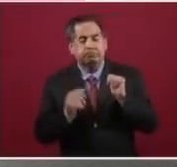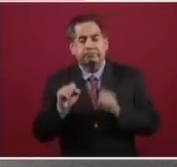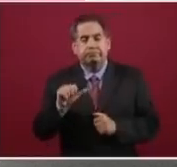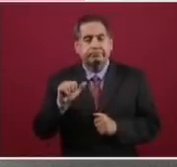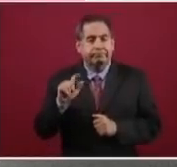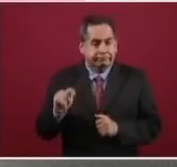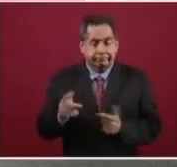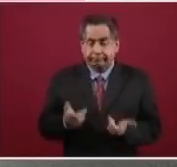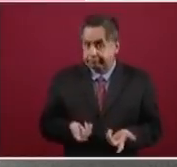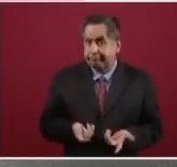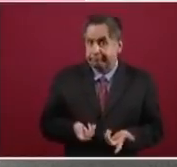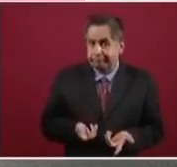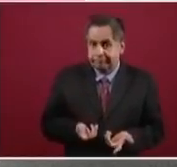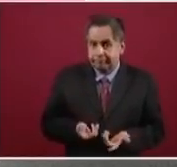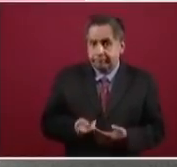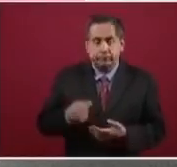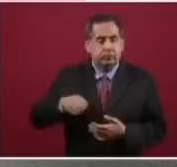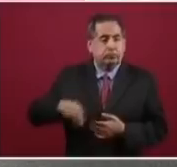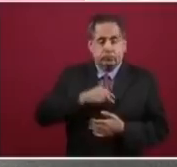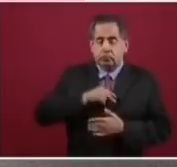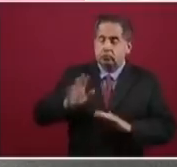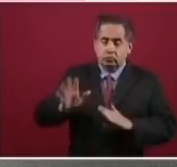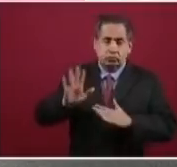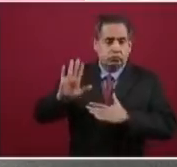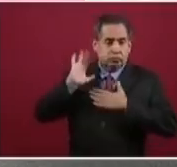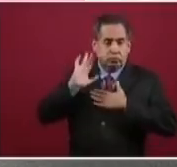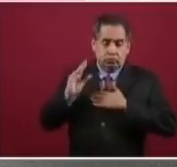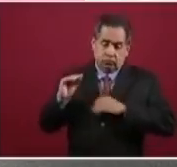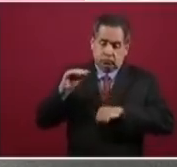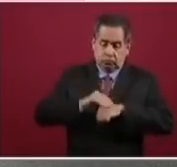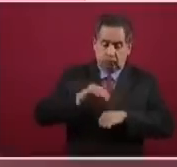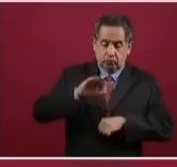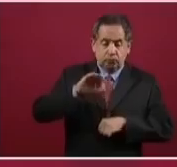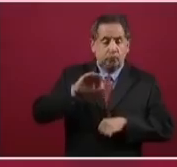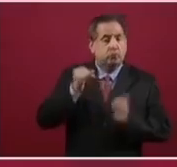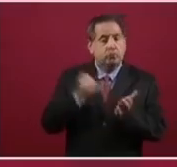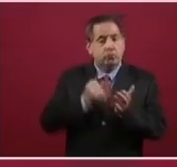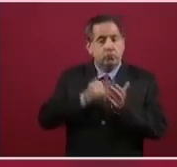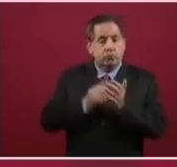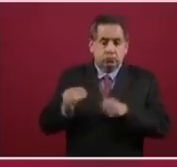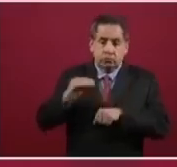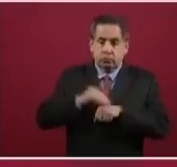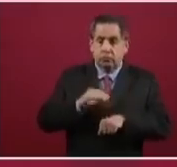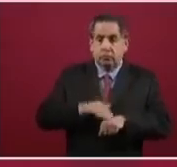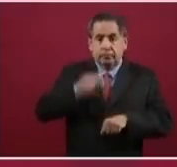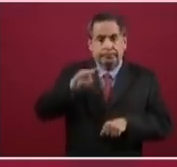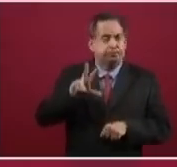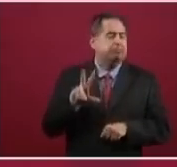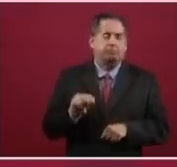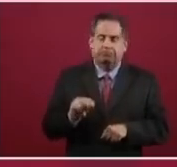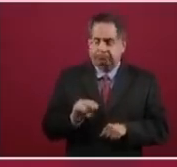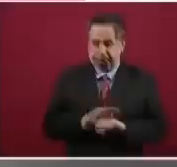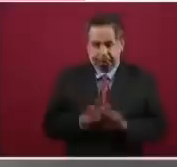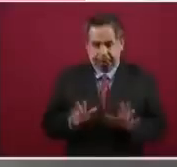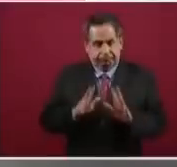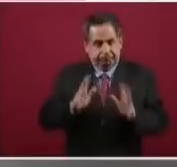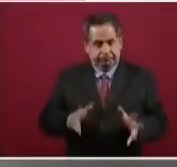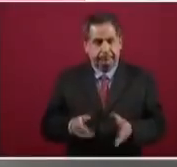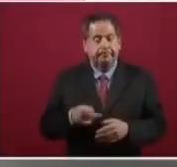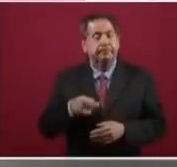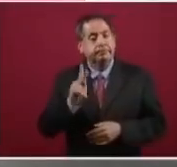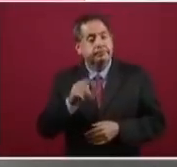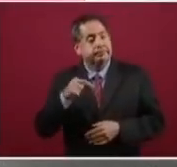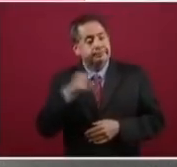dado que tenemos un compromiso de no subir las tasas lo que estamos enfocándonos ahora es como se señala y de dotar de herramientas